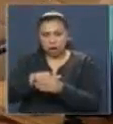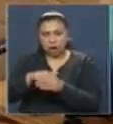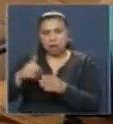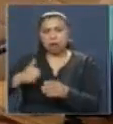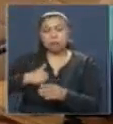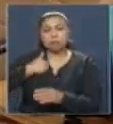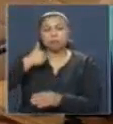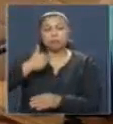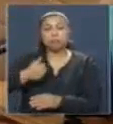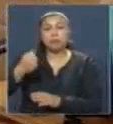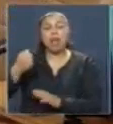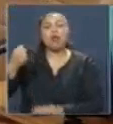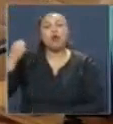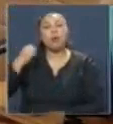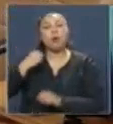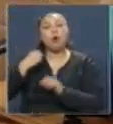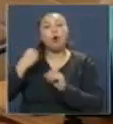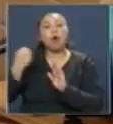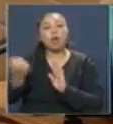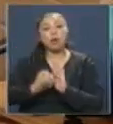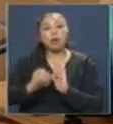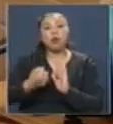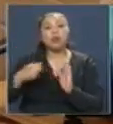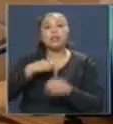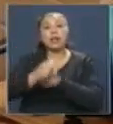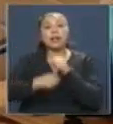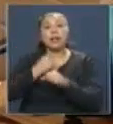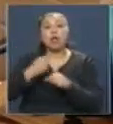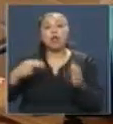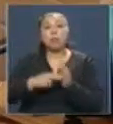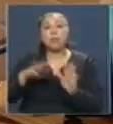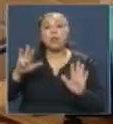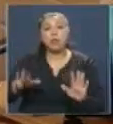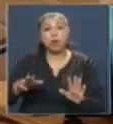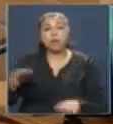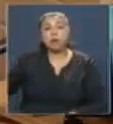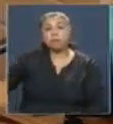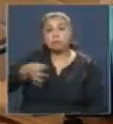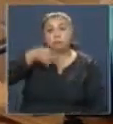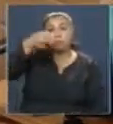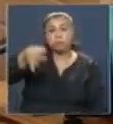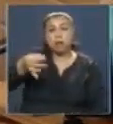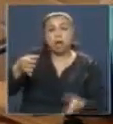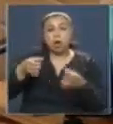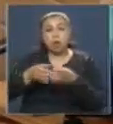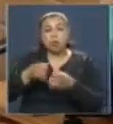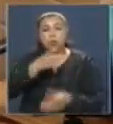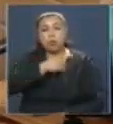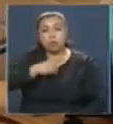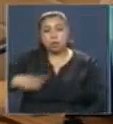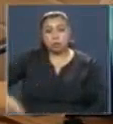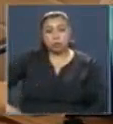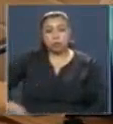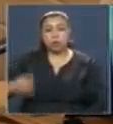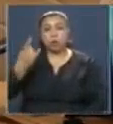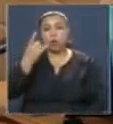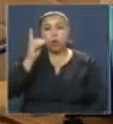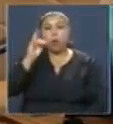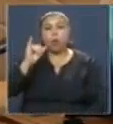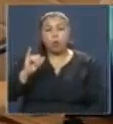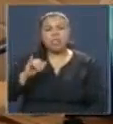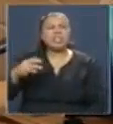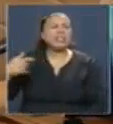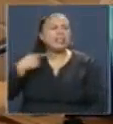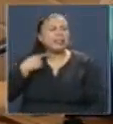voluntario el año 2009, por intermedio suyo, presidente, a la bancada de diputados de la UDI. ¿Qué